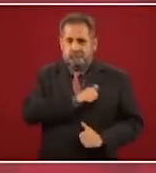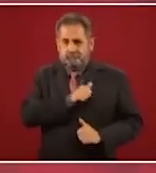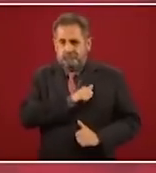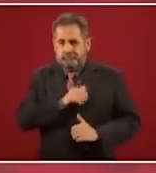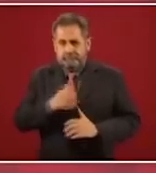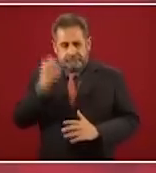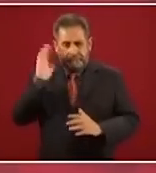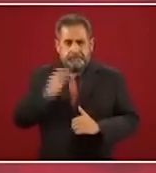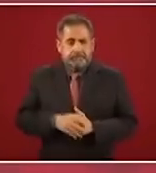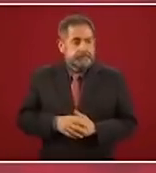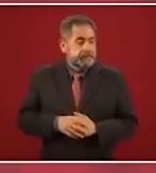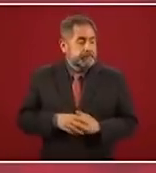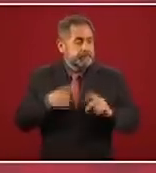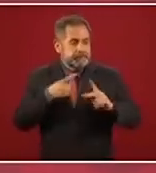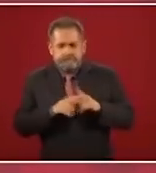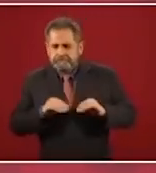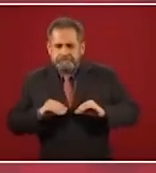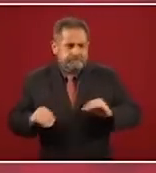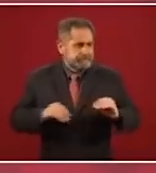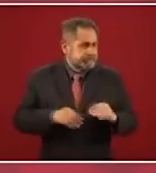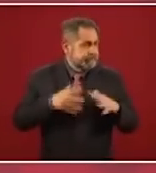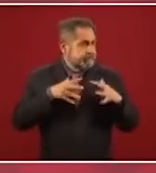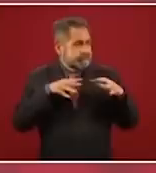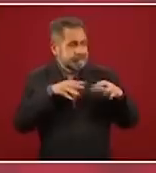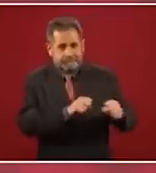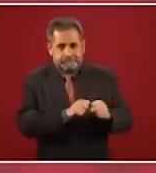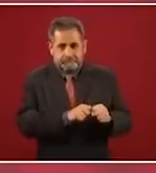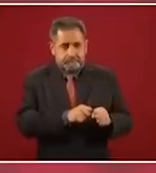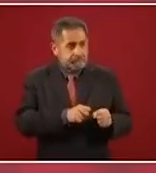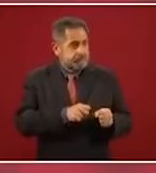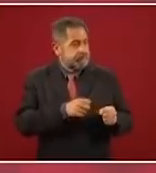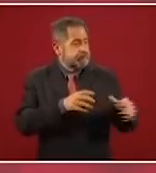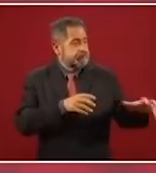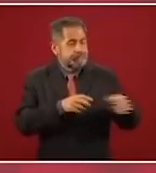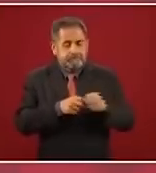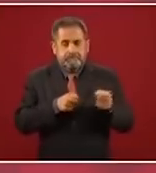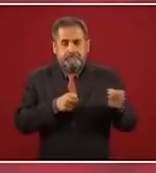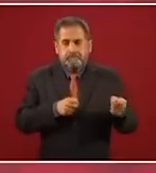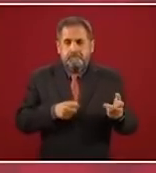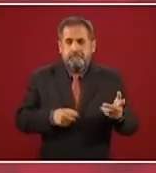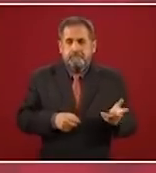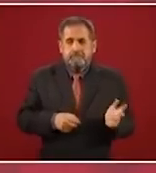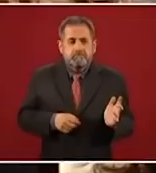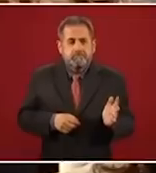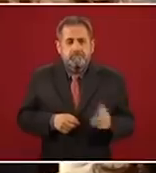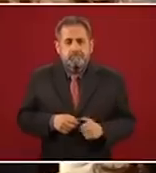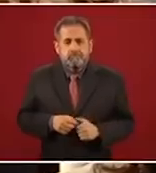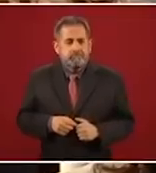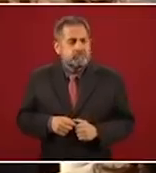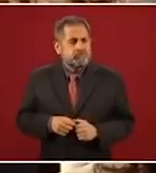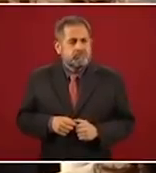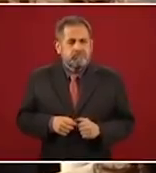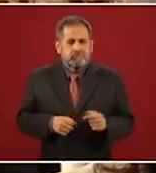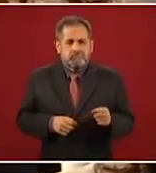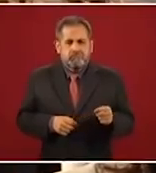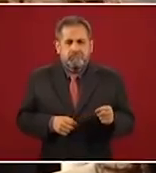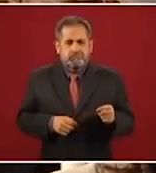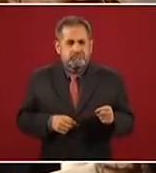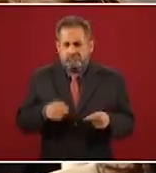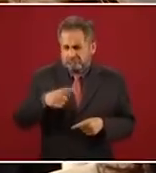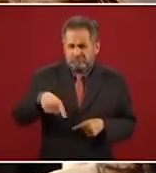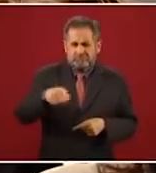cuando iniciaban operativos, a los que iban a ejecutar, ustedes hagan su